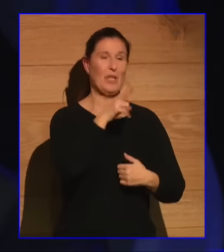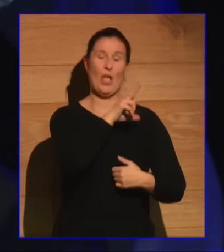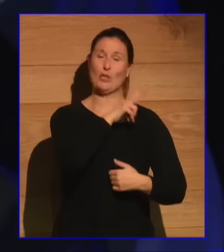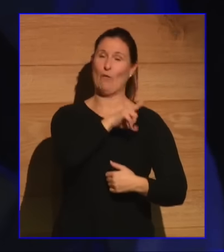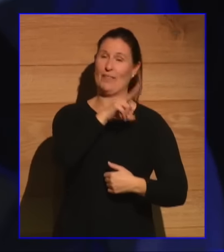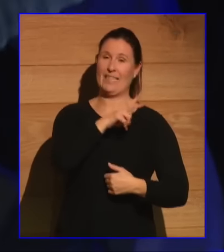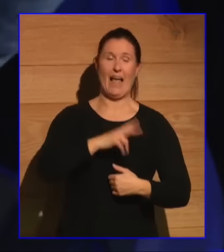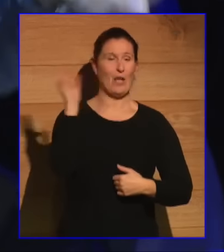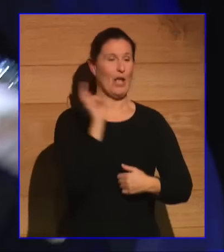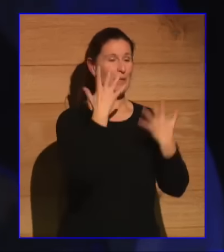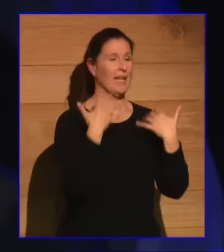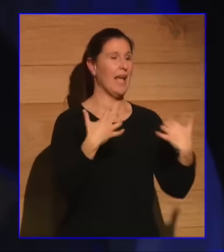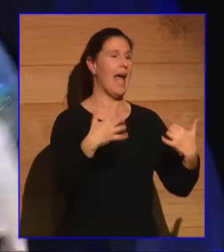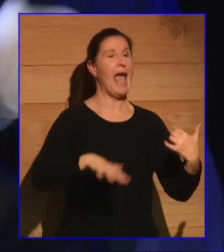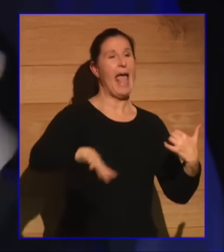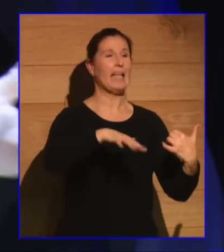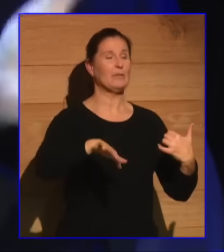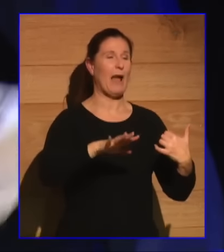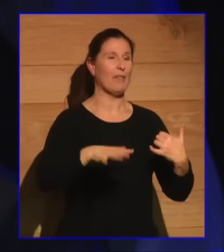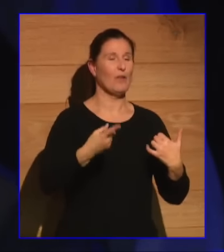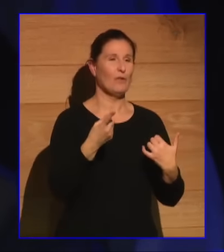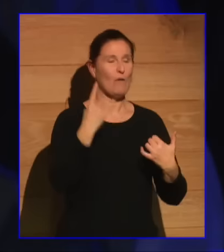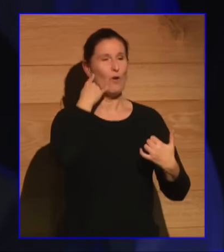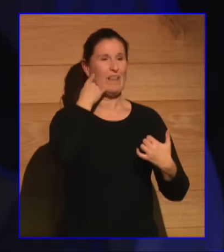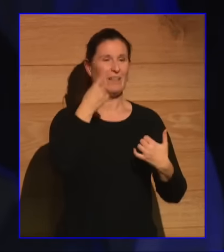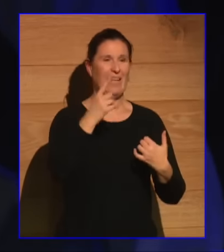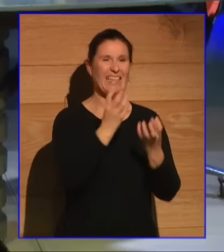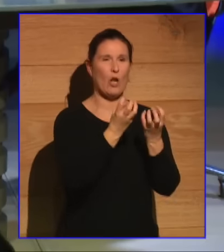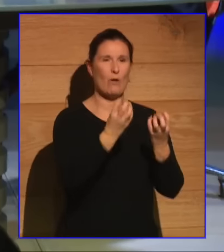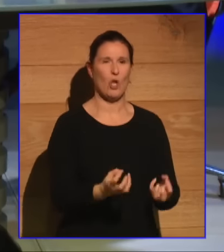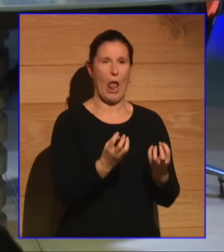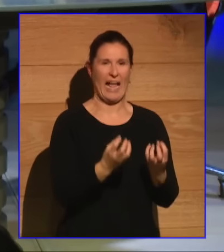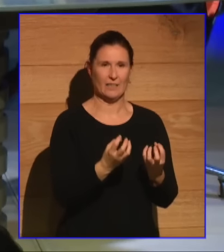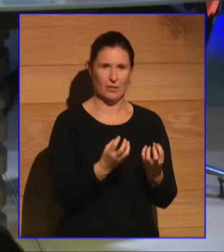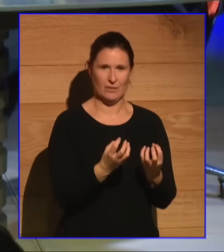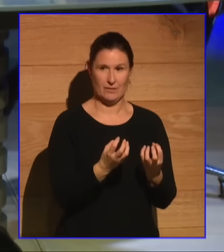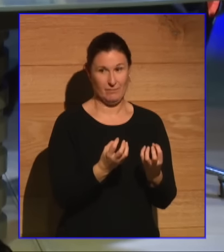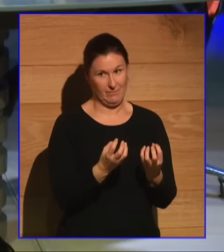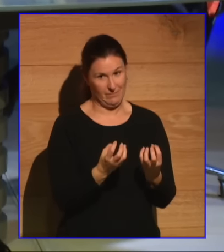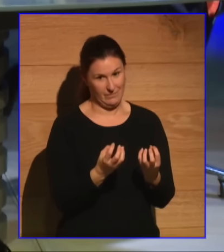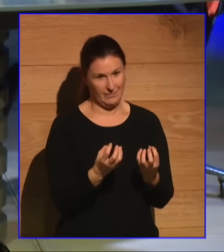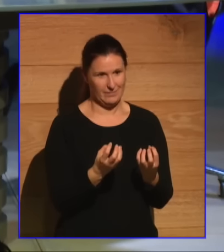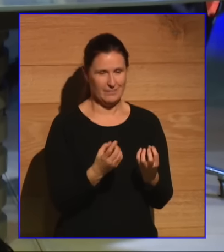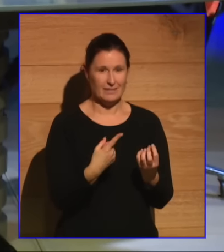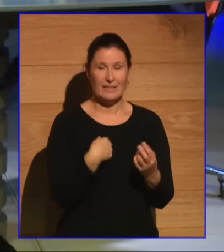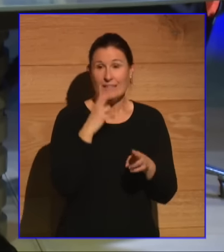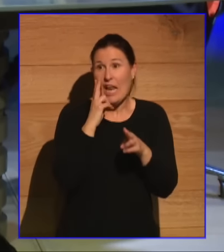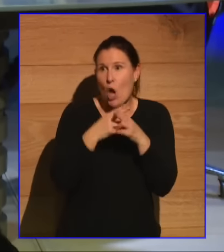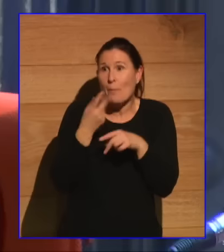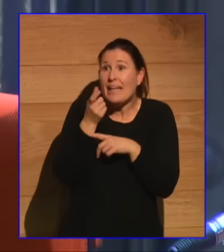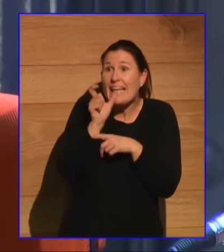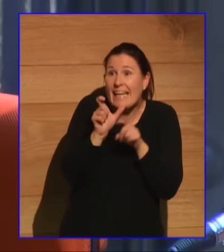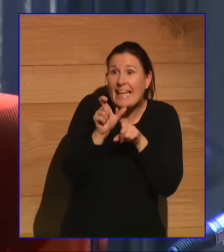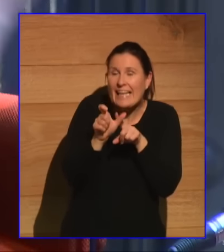que viene al espacio Fundación Telefónica. El de los huevos colgando. Si el nombre lo indica, Arturo, ¿de verdad quieres que te lo explique? O